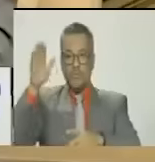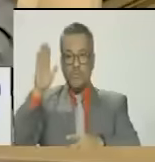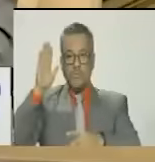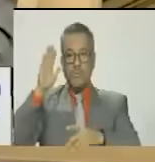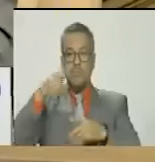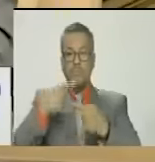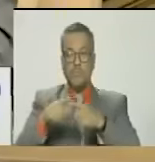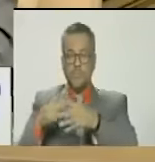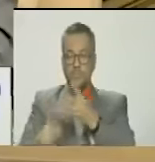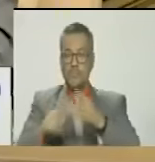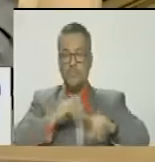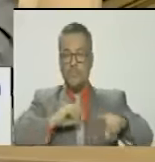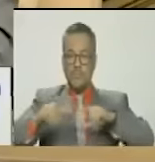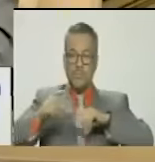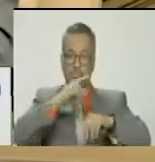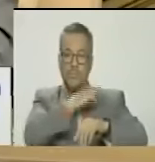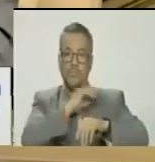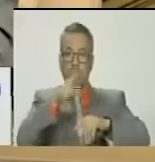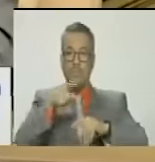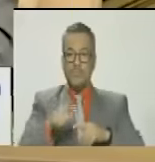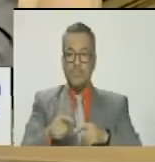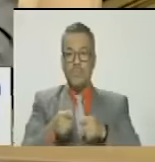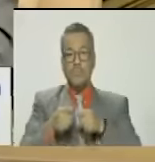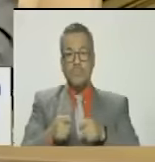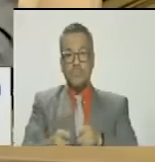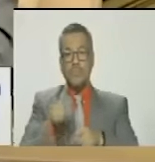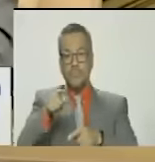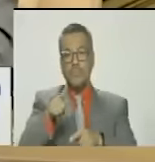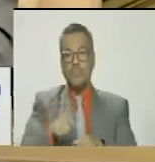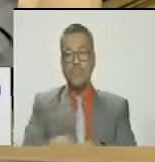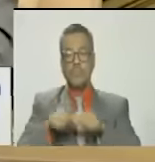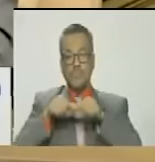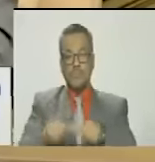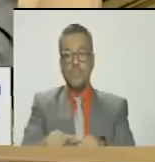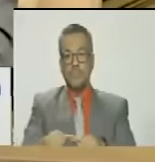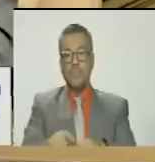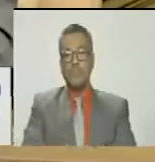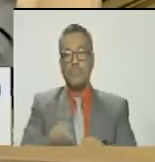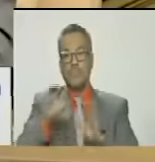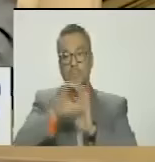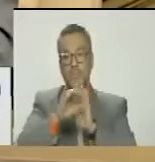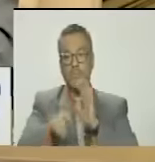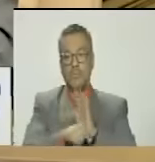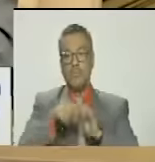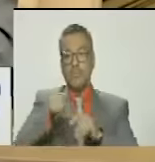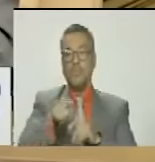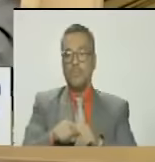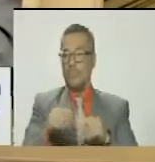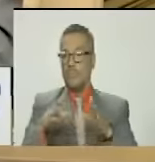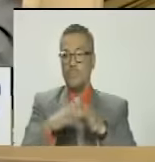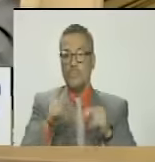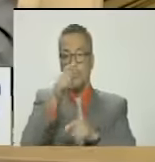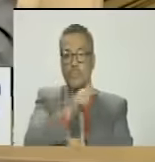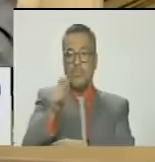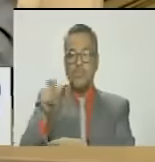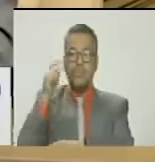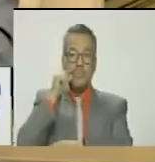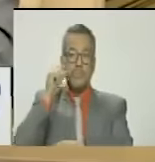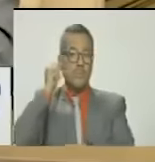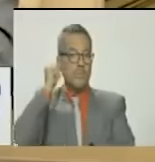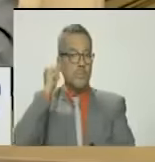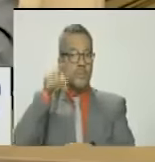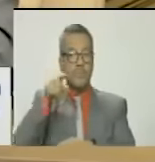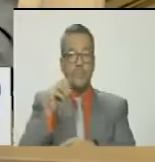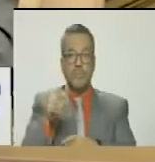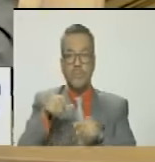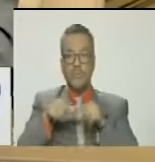al resto de la Junta Directiva y en caso de tratarse de la sesión de instalación del periodo constitucional, a todos los diputados y diputadas